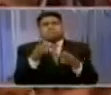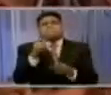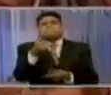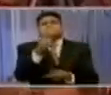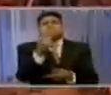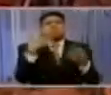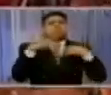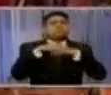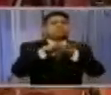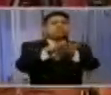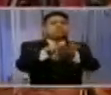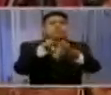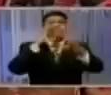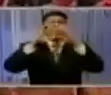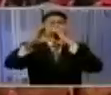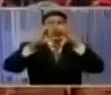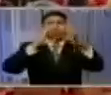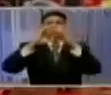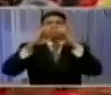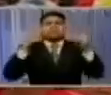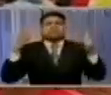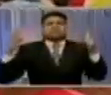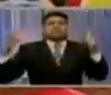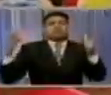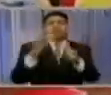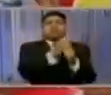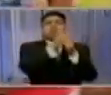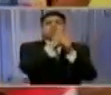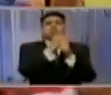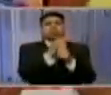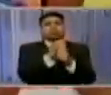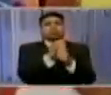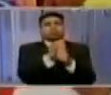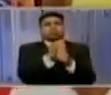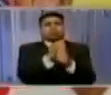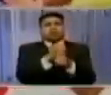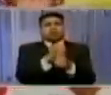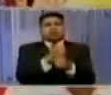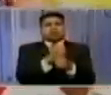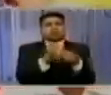para comunicar los logros a nivel nacional e internacional.